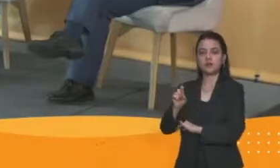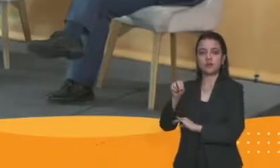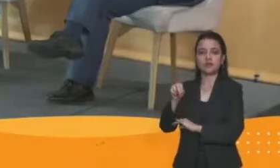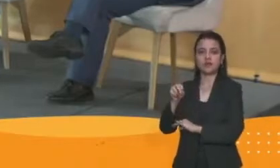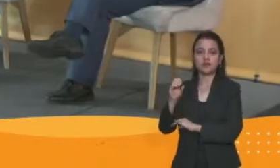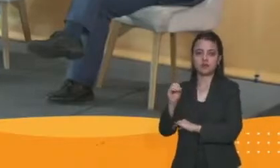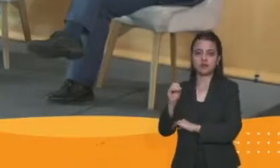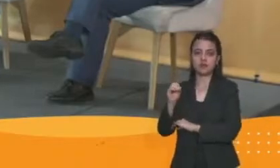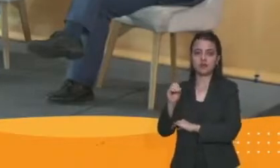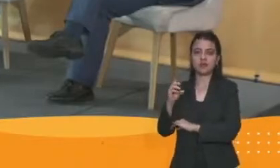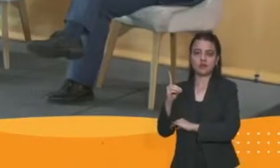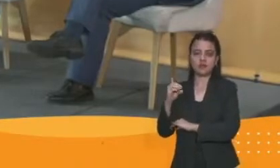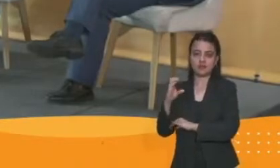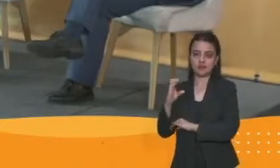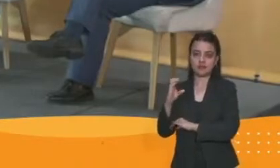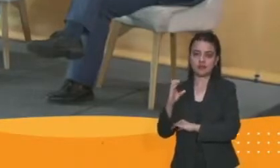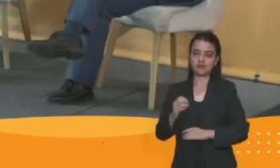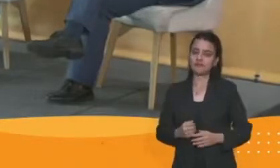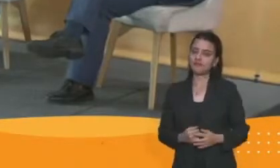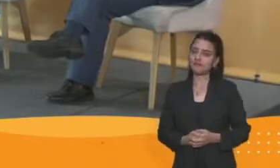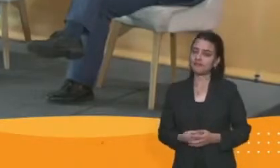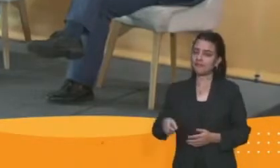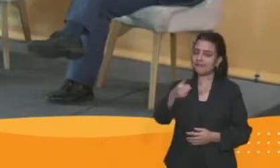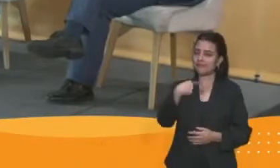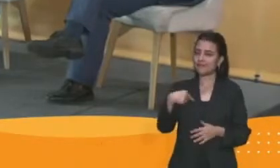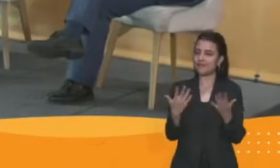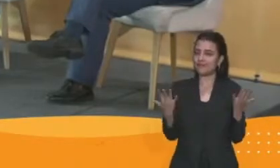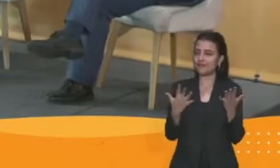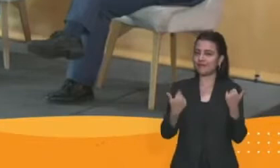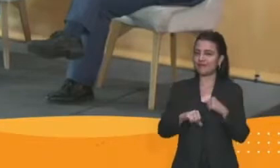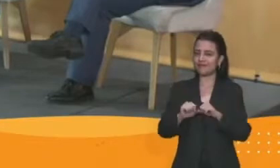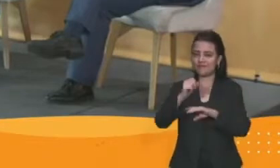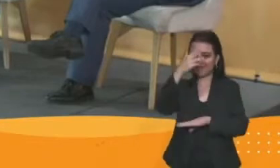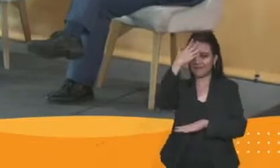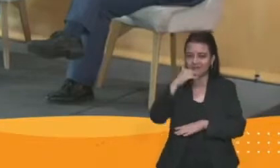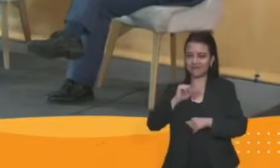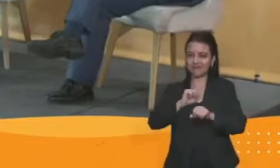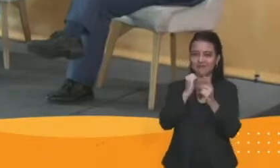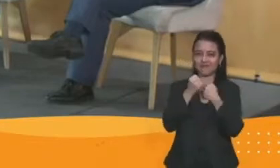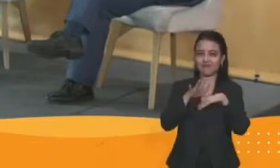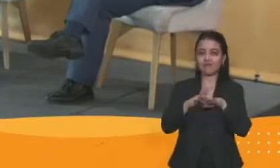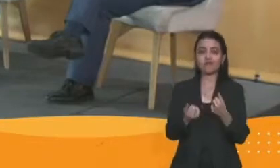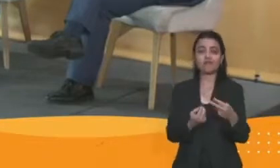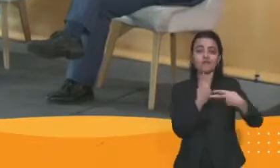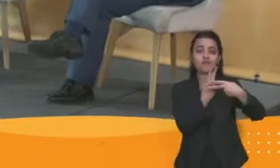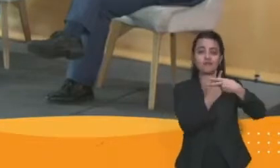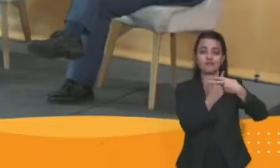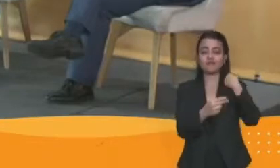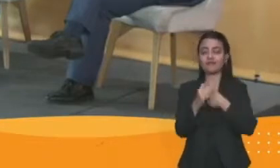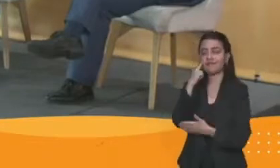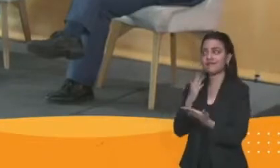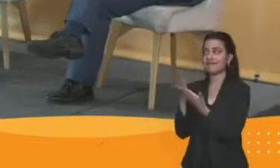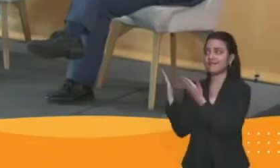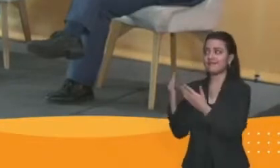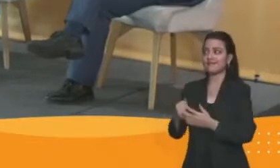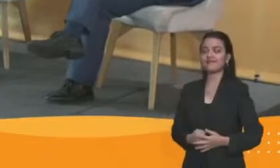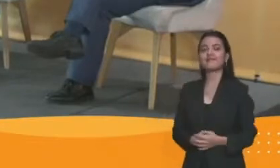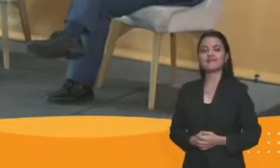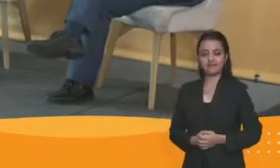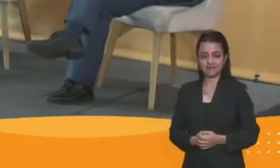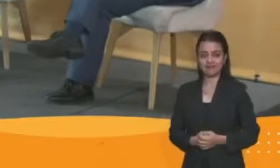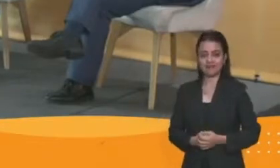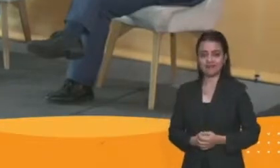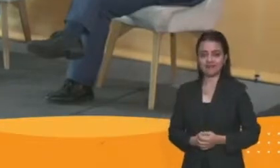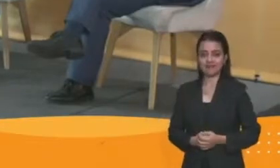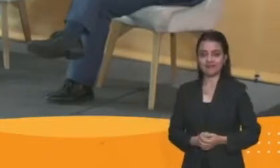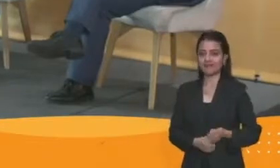los invitamos a seguir el evento en nuestras redes sociales a través de los numerales EBOA y